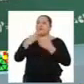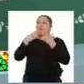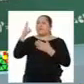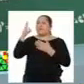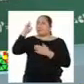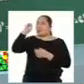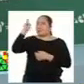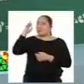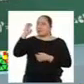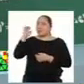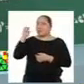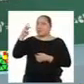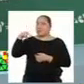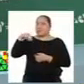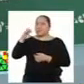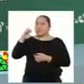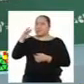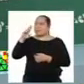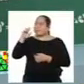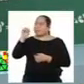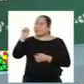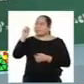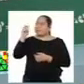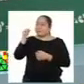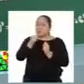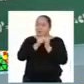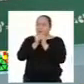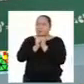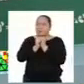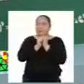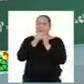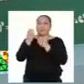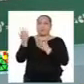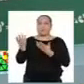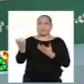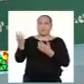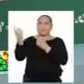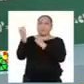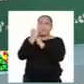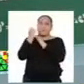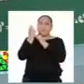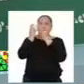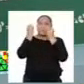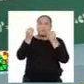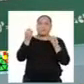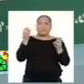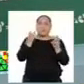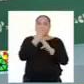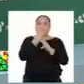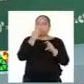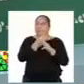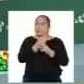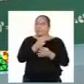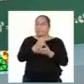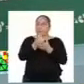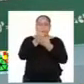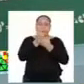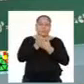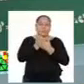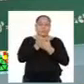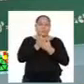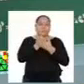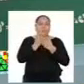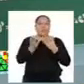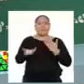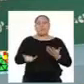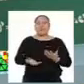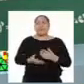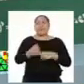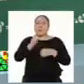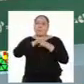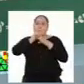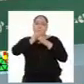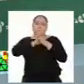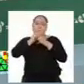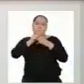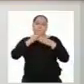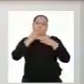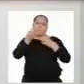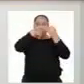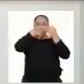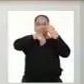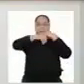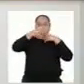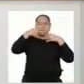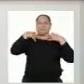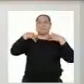Gracias, profesor Emerson, por acompañarnos y enseñarnos cómo la matemática nos puede ayudar a tener hábitos alimenticios más